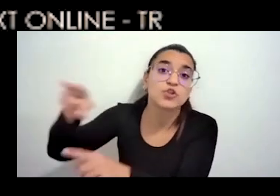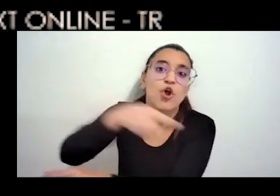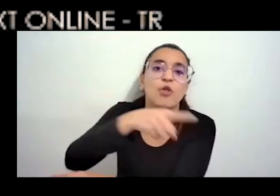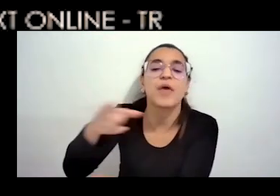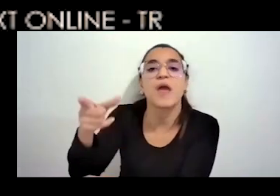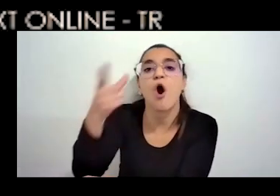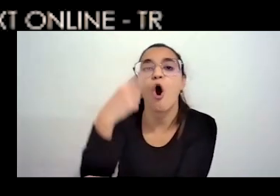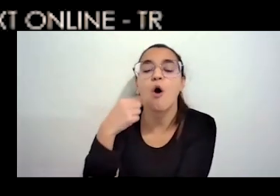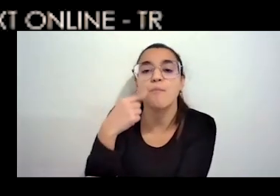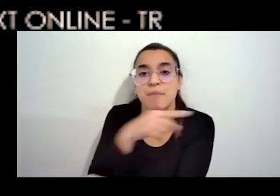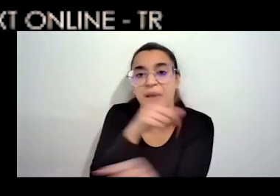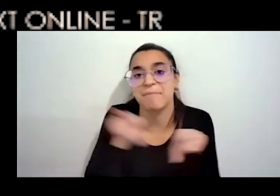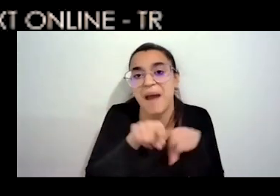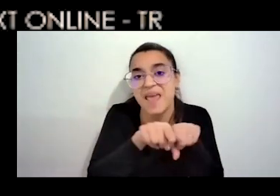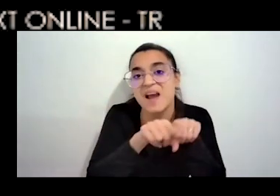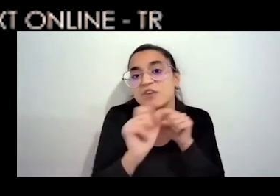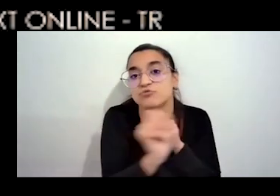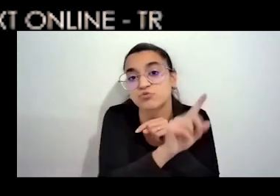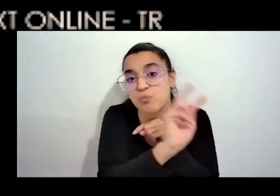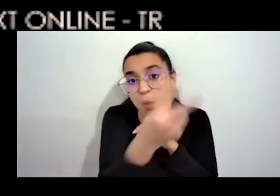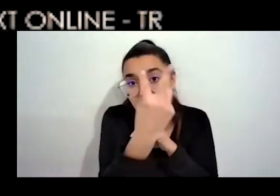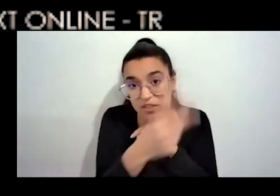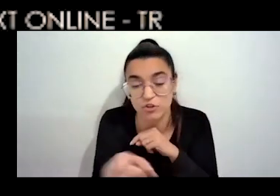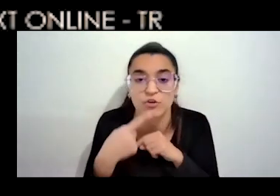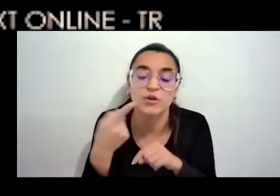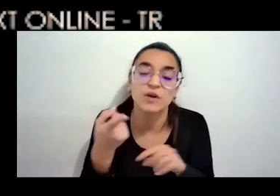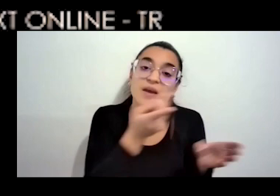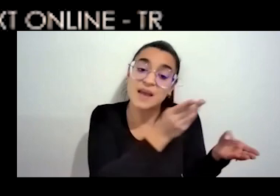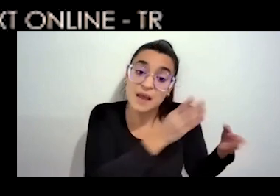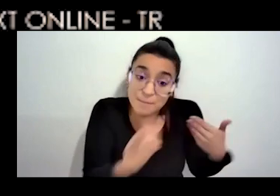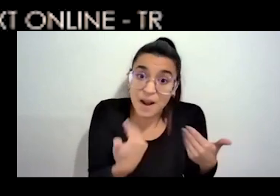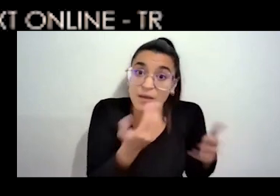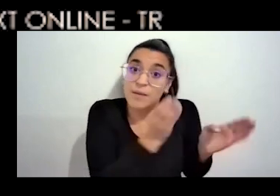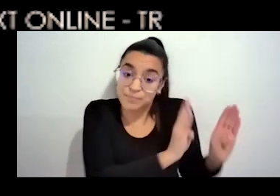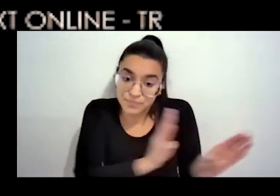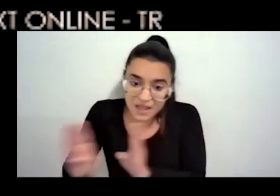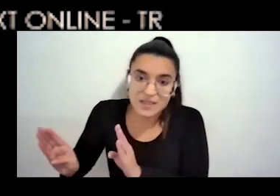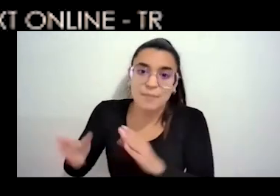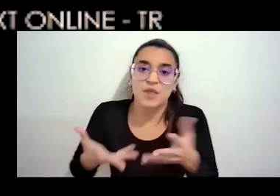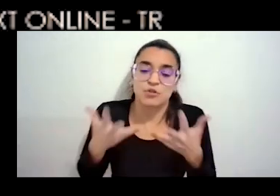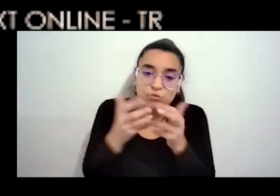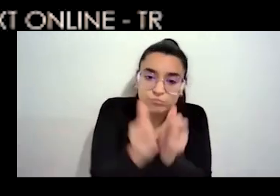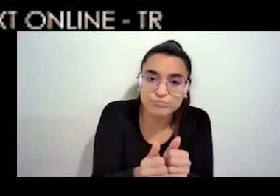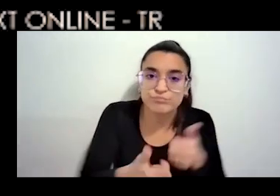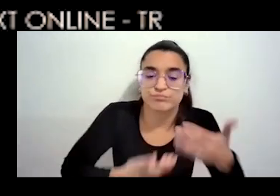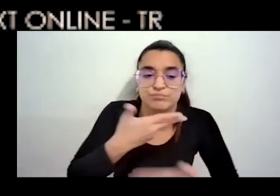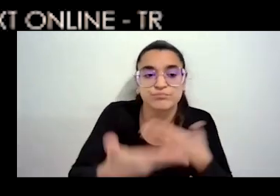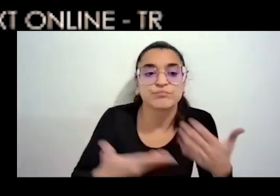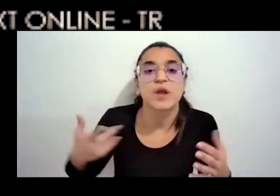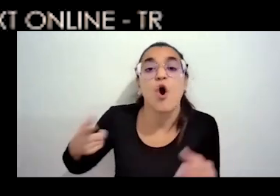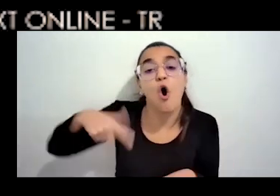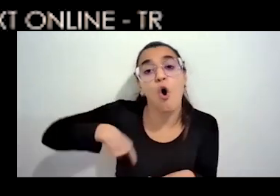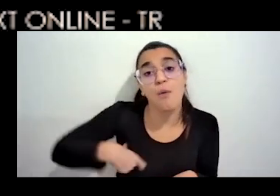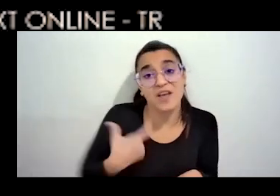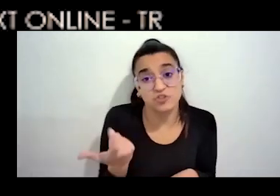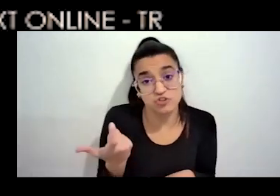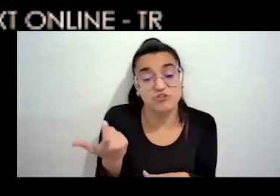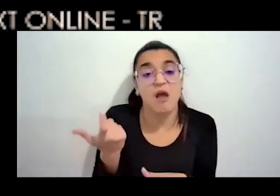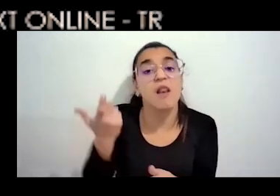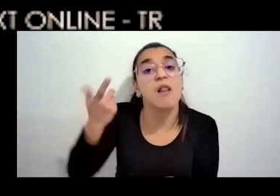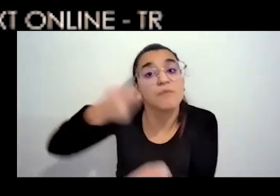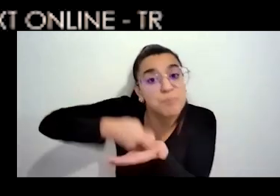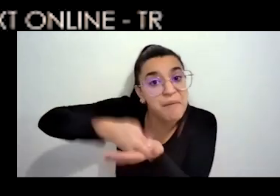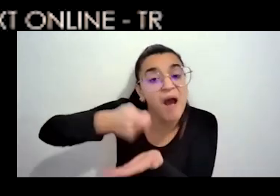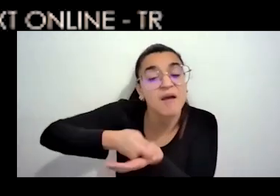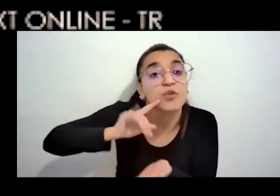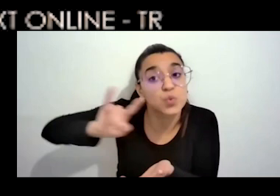fallecida y a realizarse un tratamiento de fertilización asistida con ellas y que la obra social condenada cubra el costo que